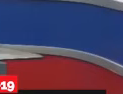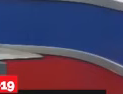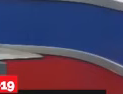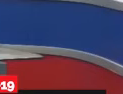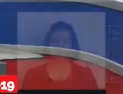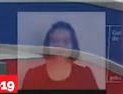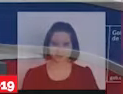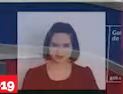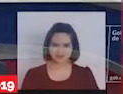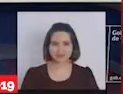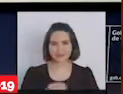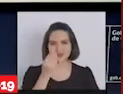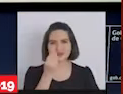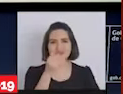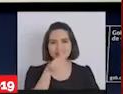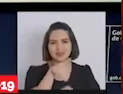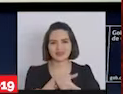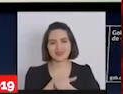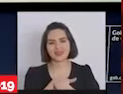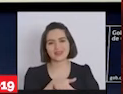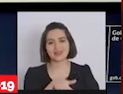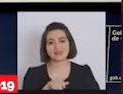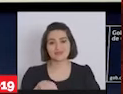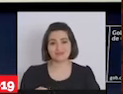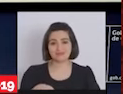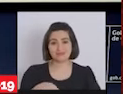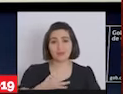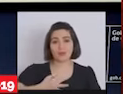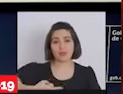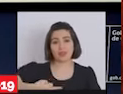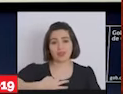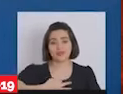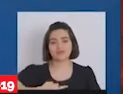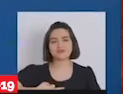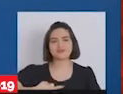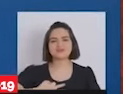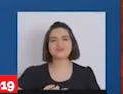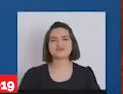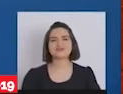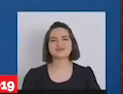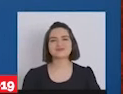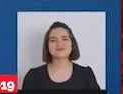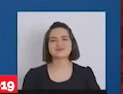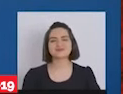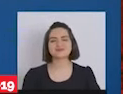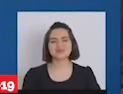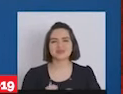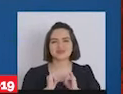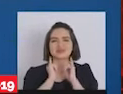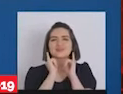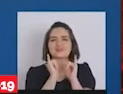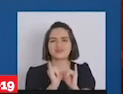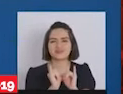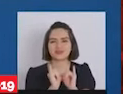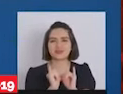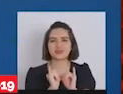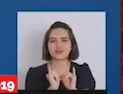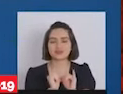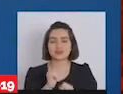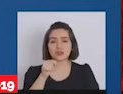es chileno, es periodista corresponsal en La Moneda de Radio ADN. Chile es un país que